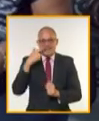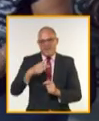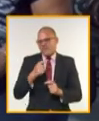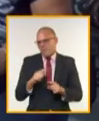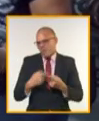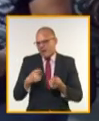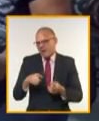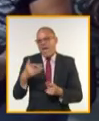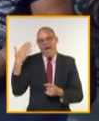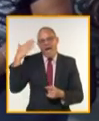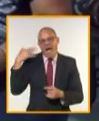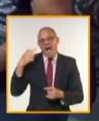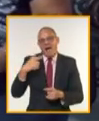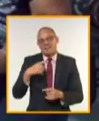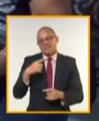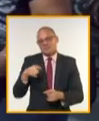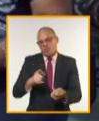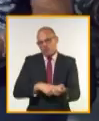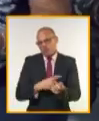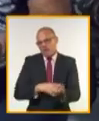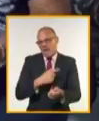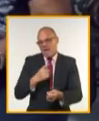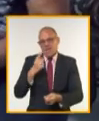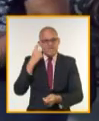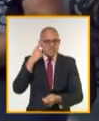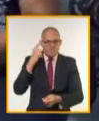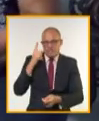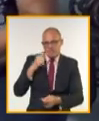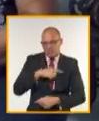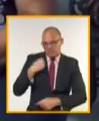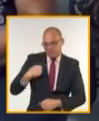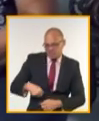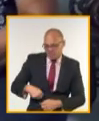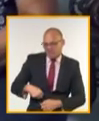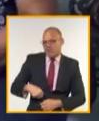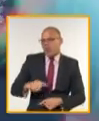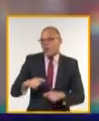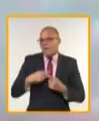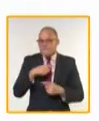de hacer comercio a partir de la unión familiar.